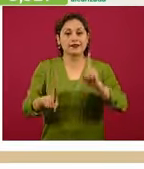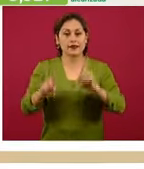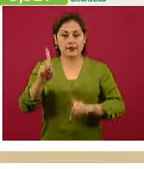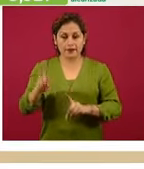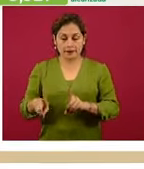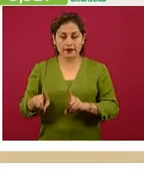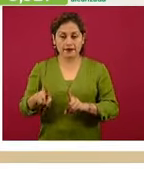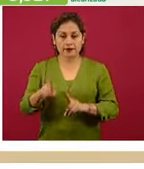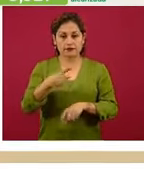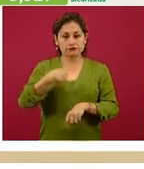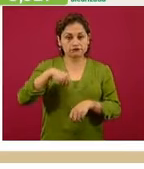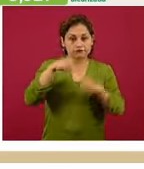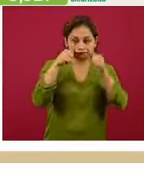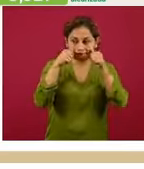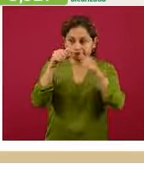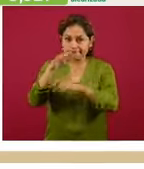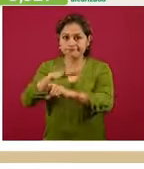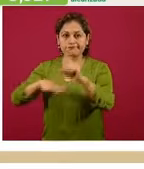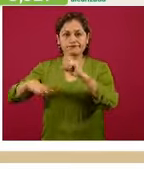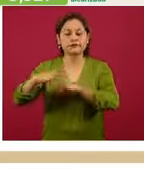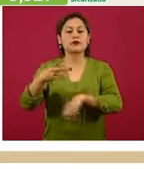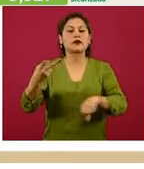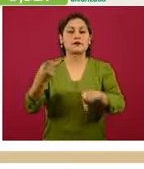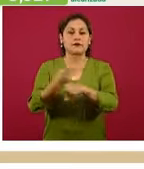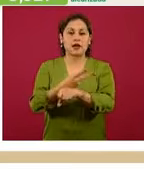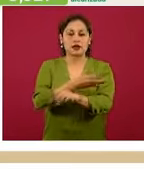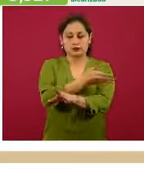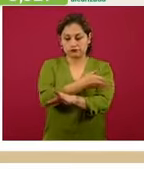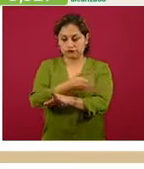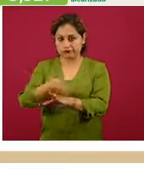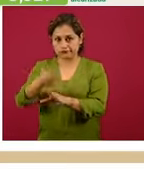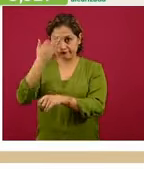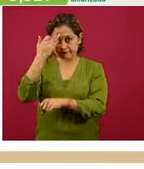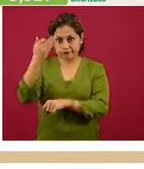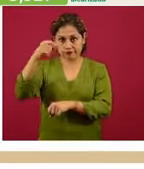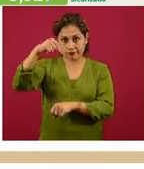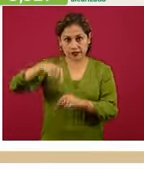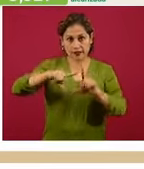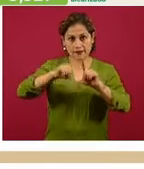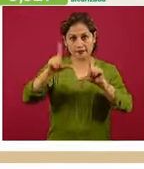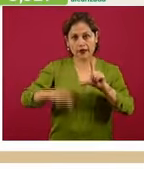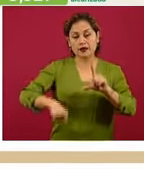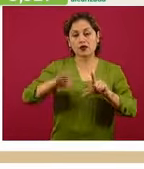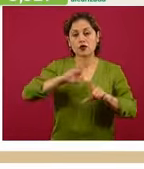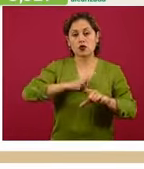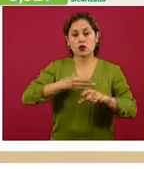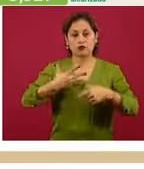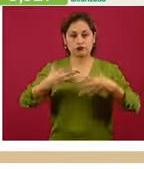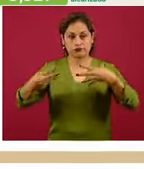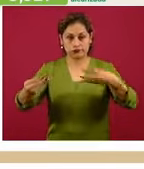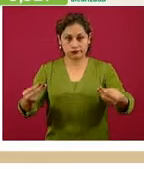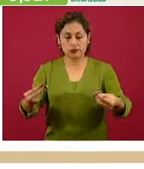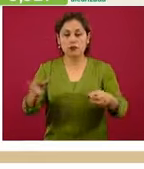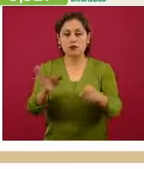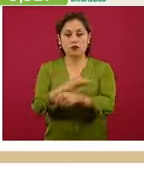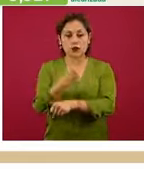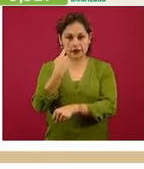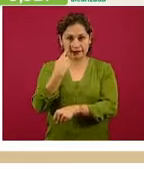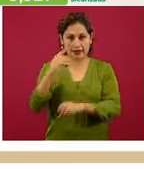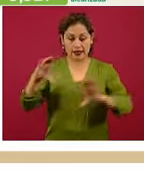hemos estado observando en el transcurso de la pandemia en México, en donde del 100% de personas que